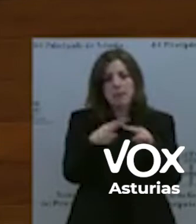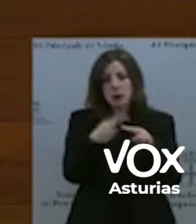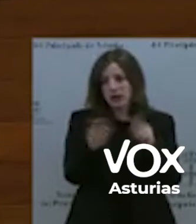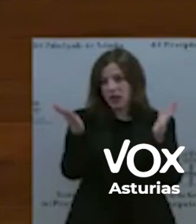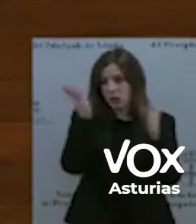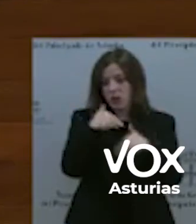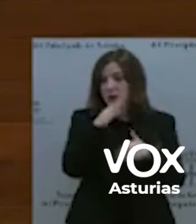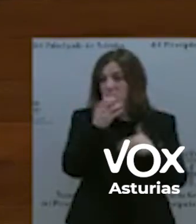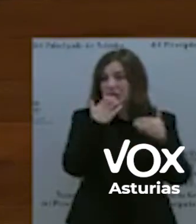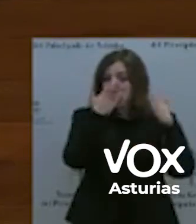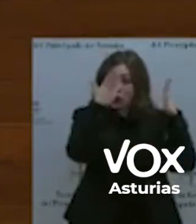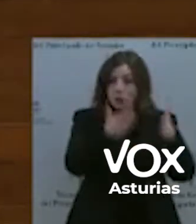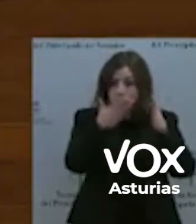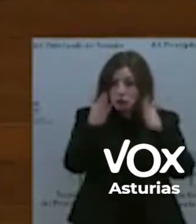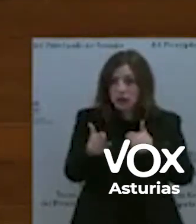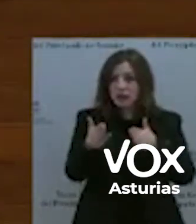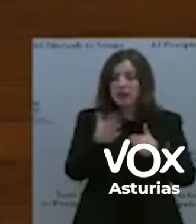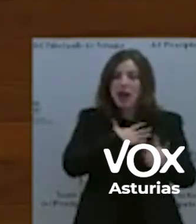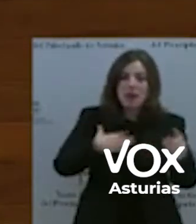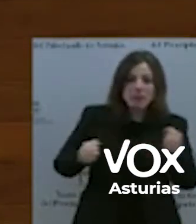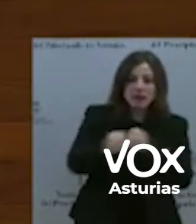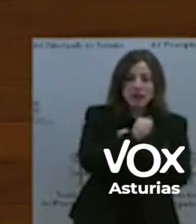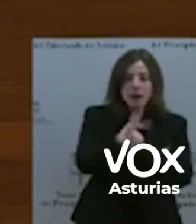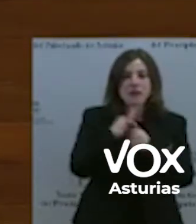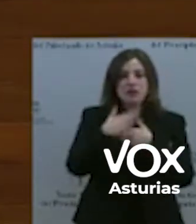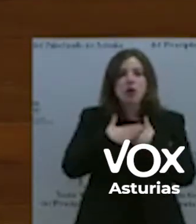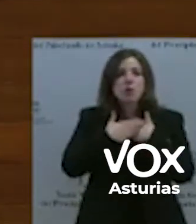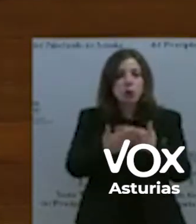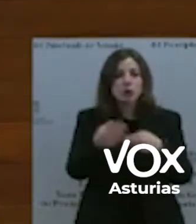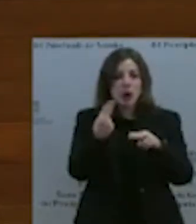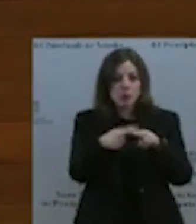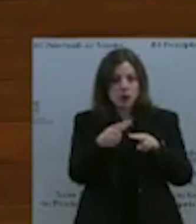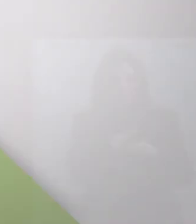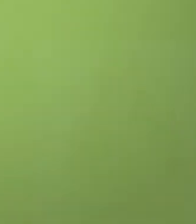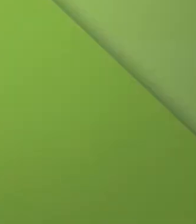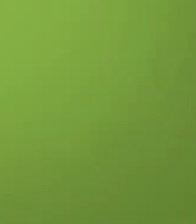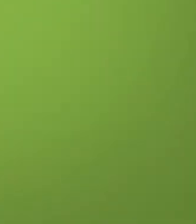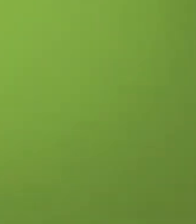empatía y voluntad política, estos problemas ya no eran problemas.